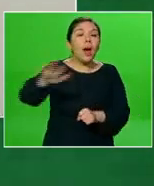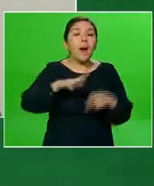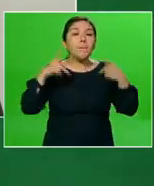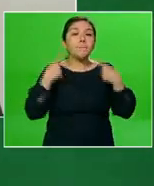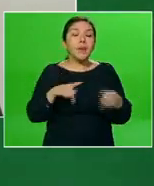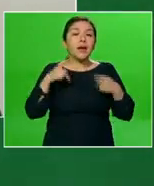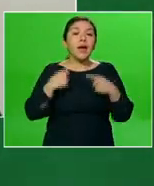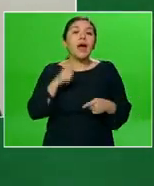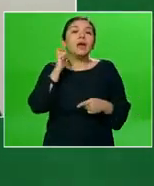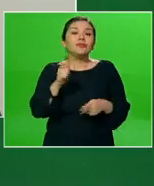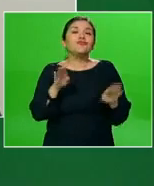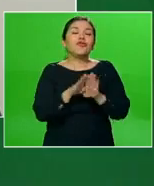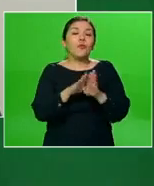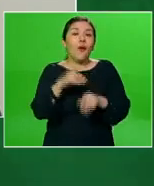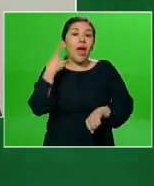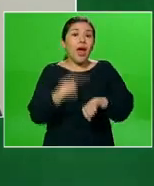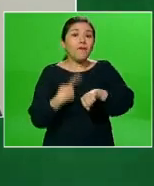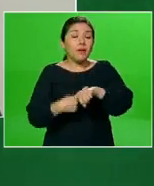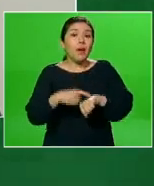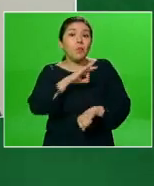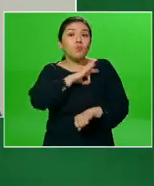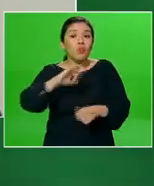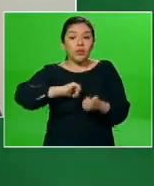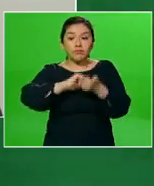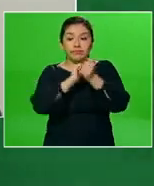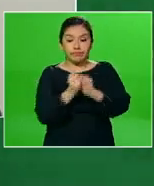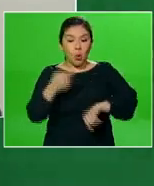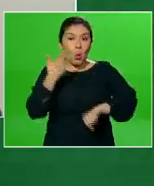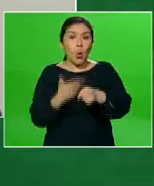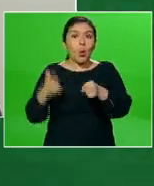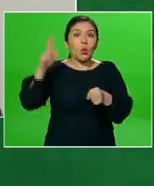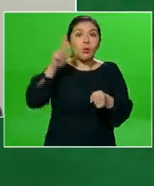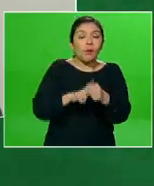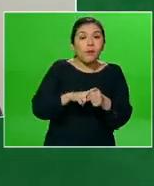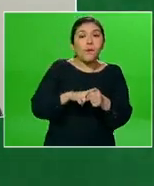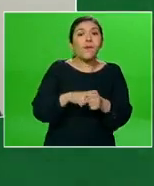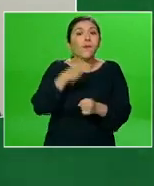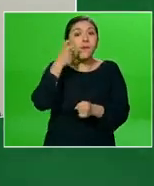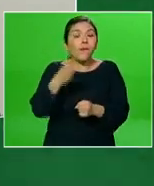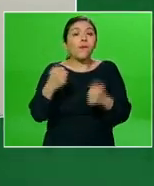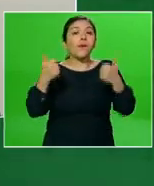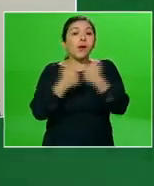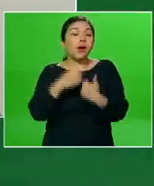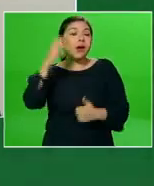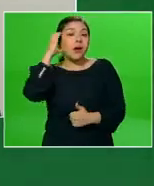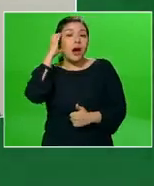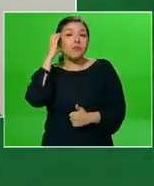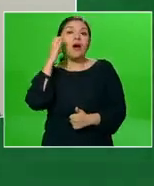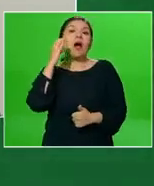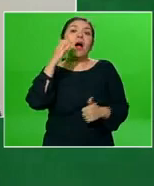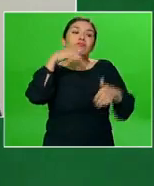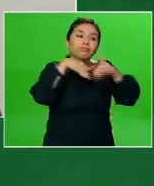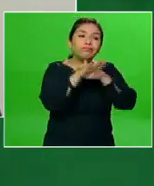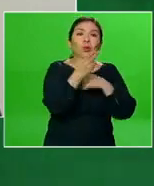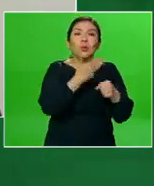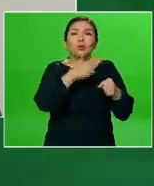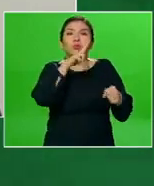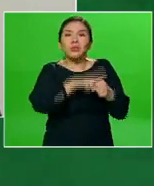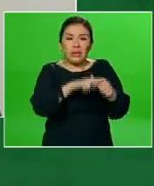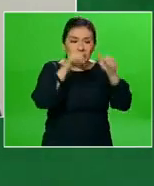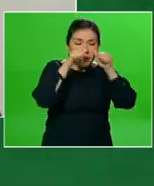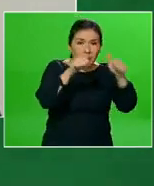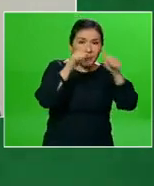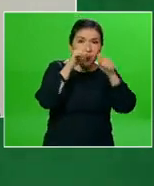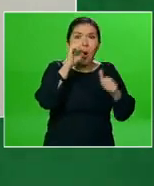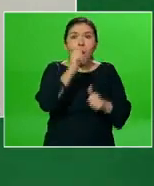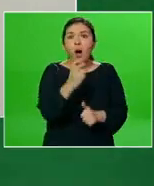precisamente la enfermedad que nos lleva a hospitalizarlos que nos lleva a una cama general a una cama constrictor y